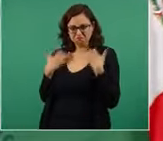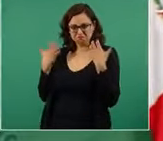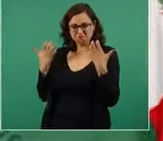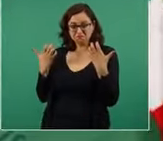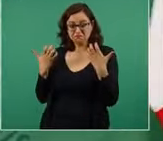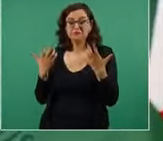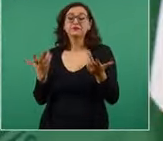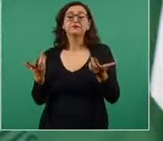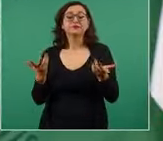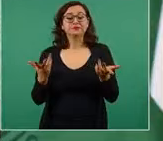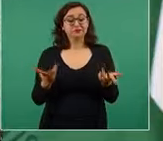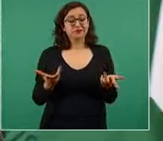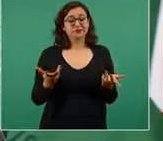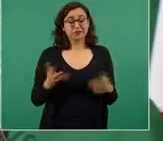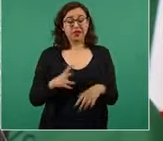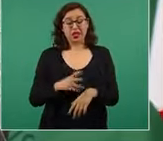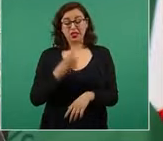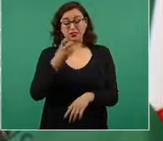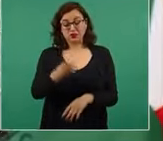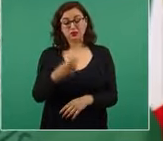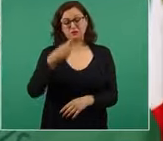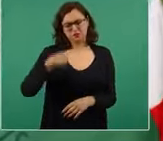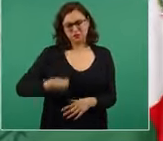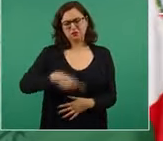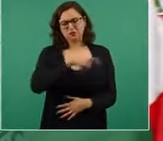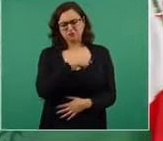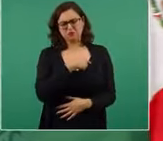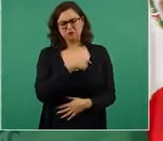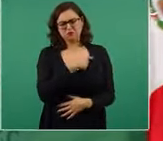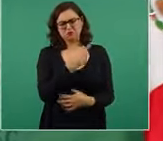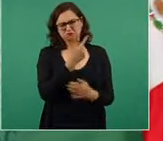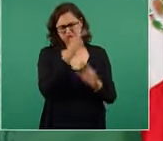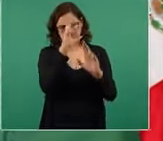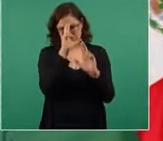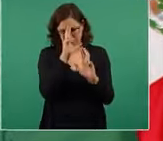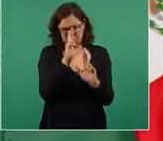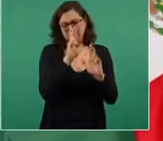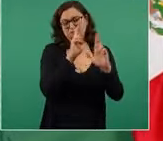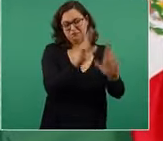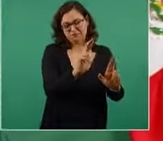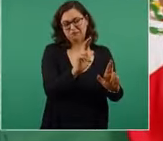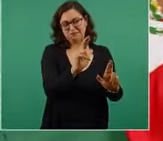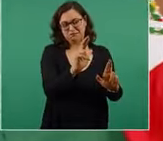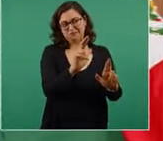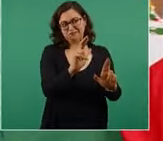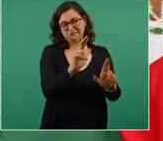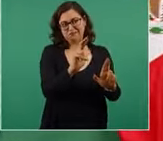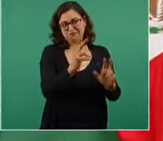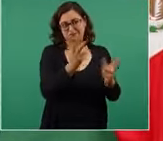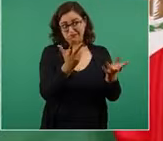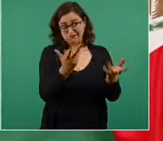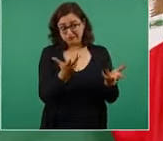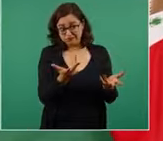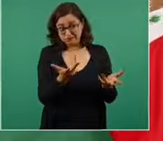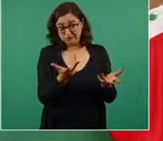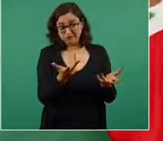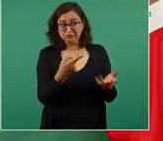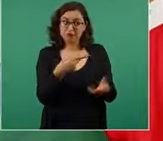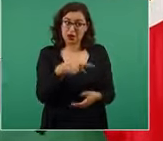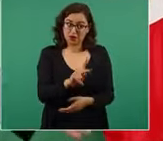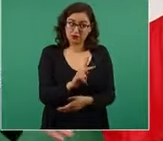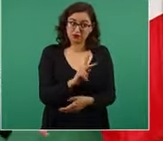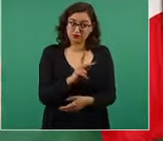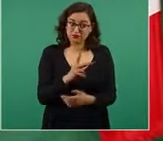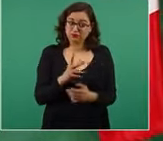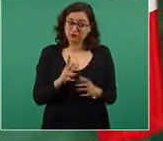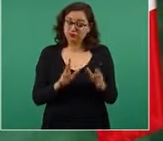tenemos que ser respetuosos, pero al mismo tiempo, pues diferenciarnos.